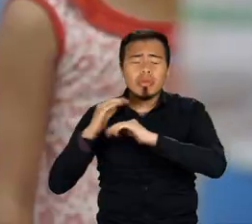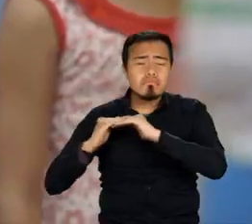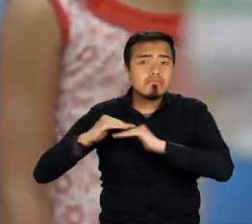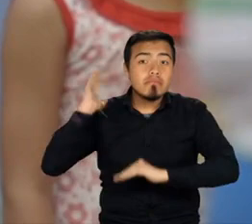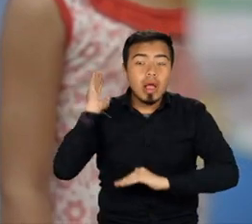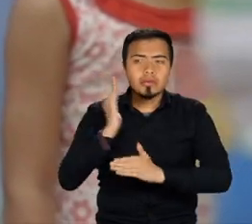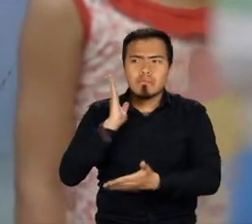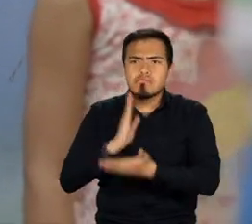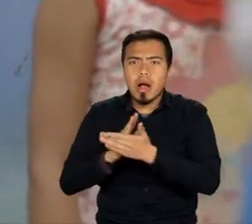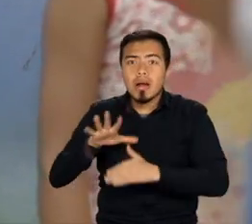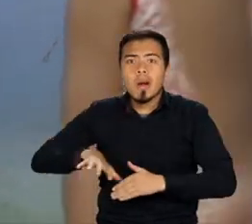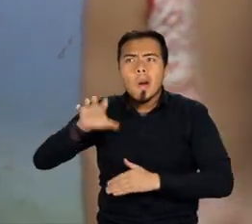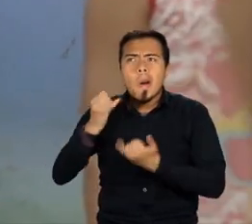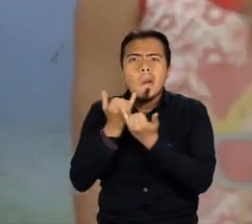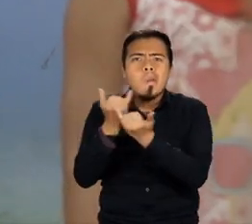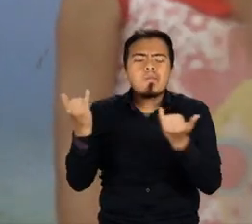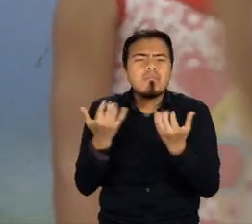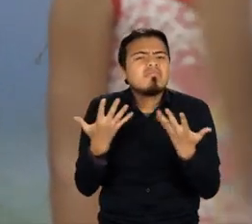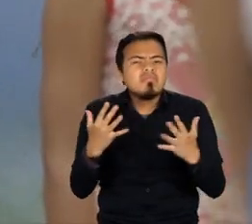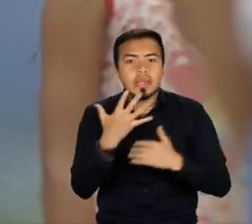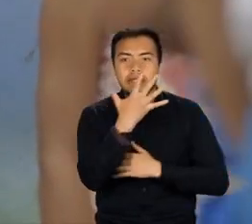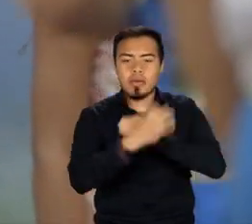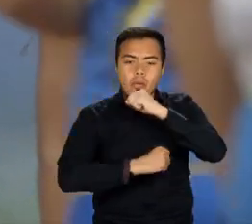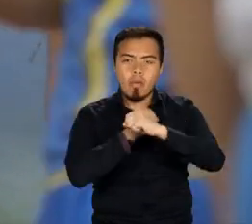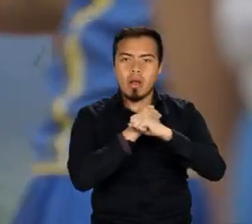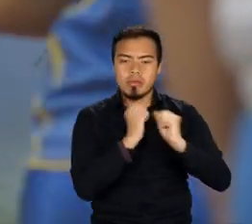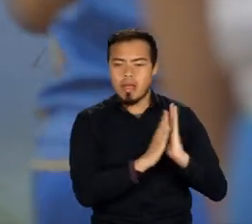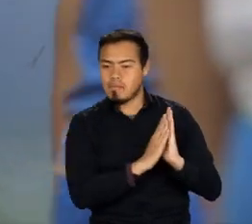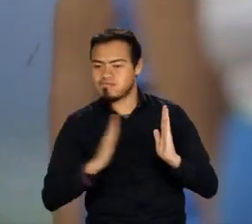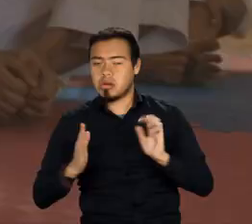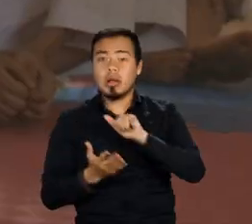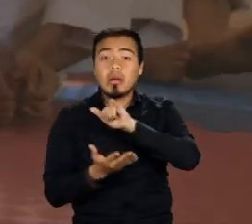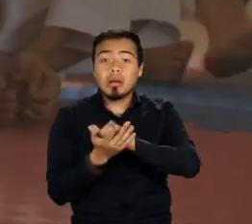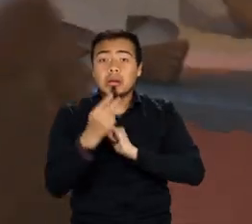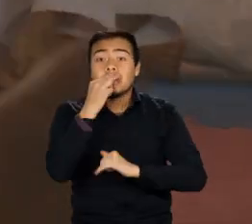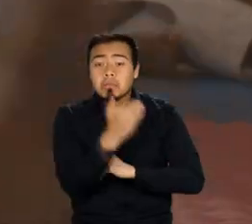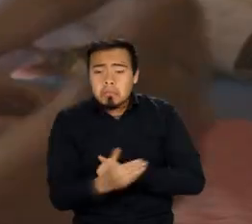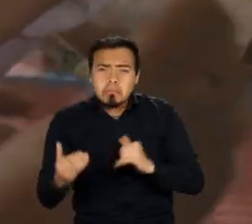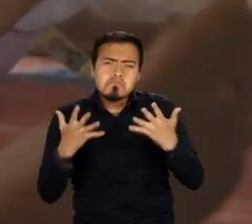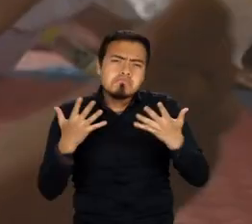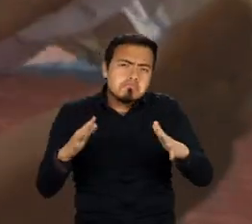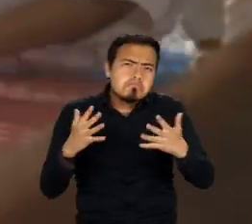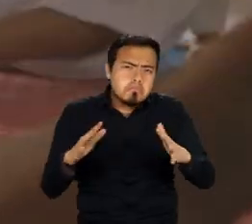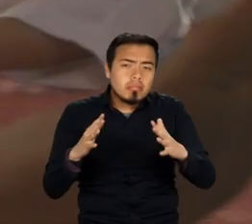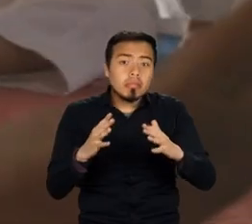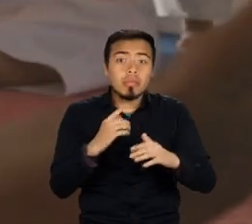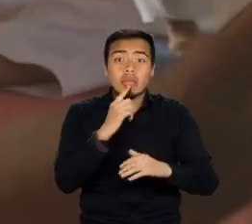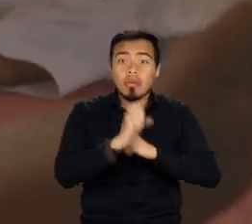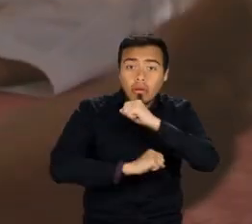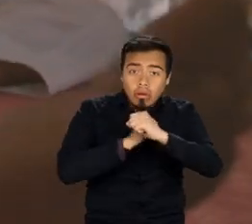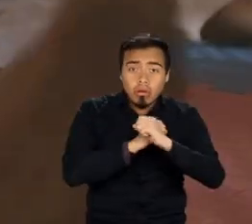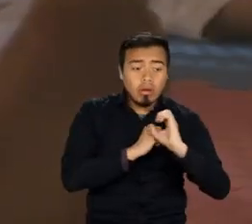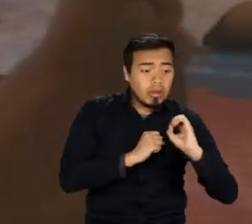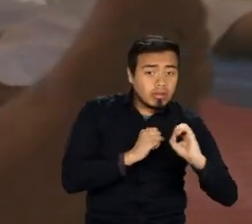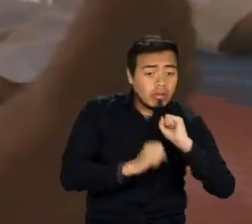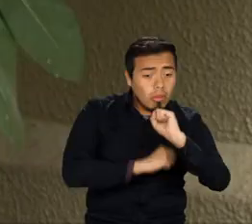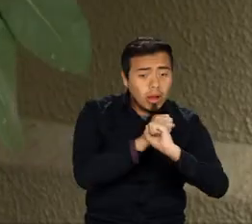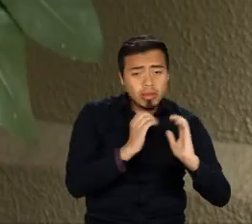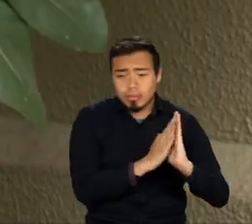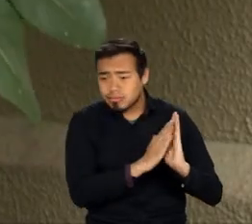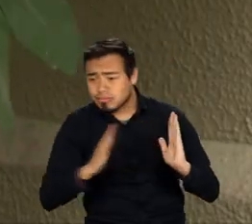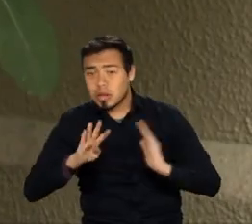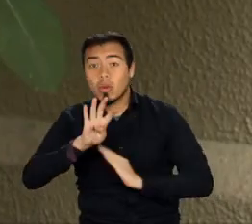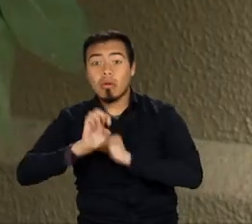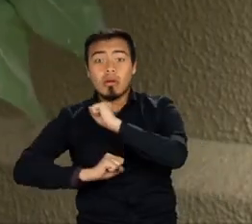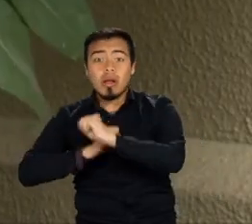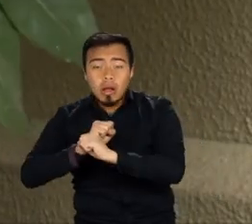el mayor número de cáncer está alrededor de los 5 años de edad. Los niños entre 0 y 9 años de